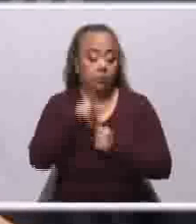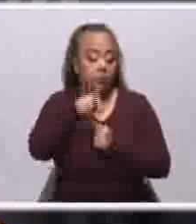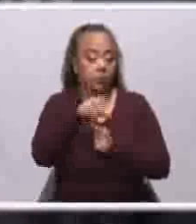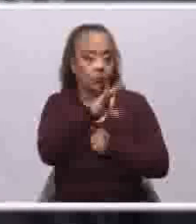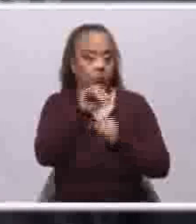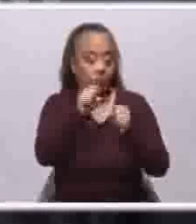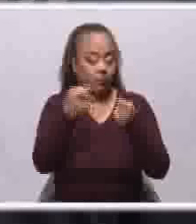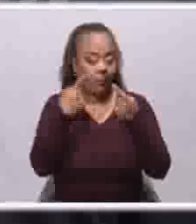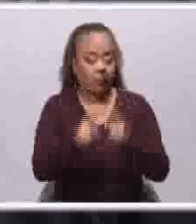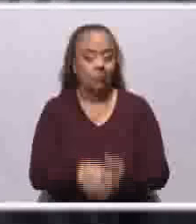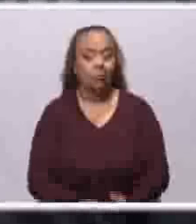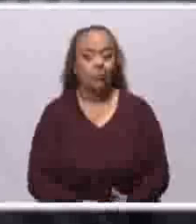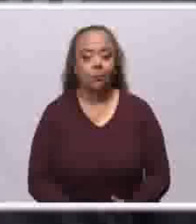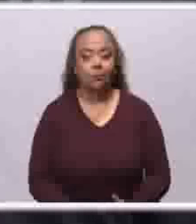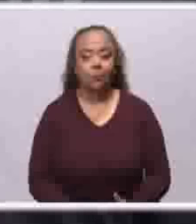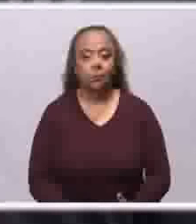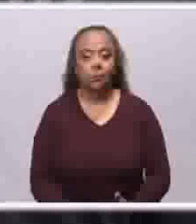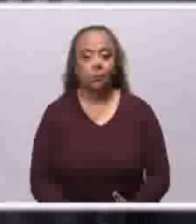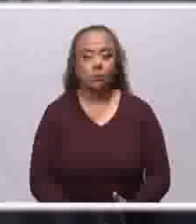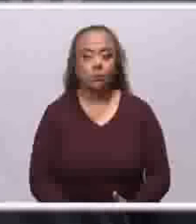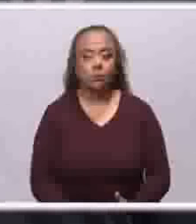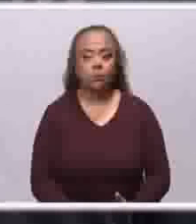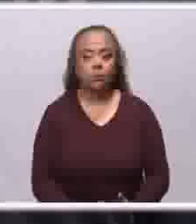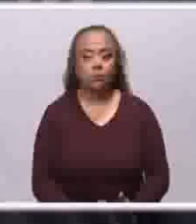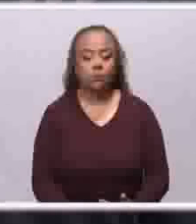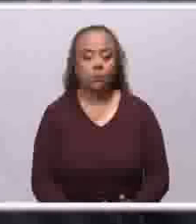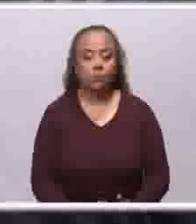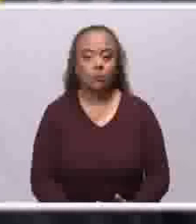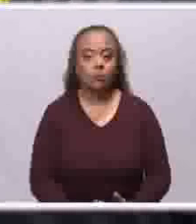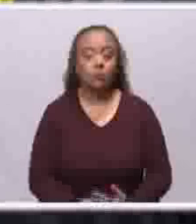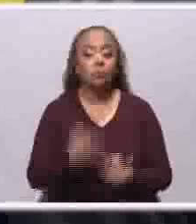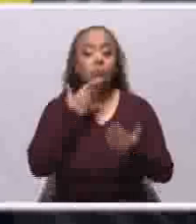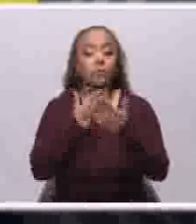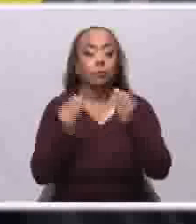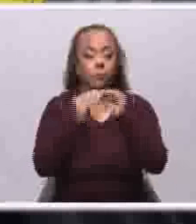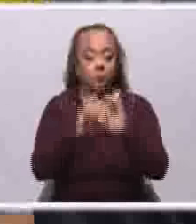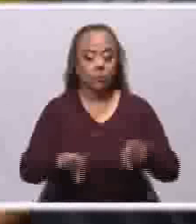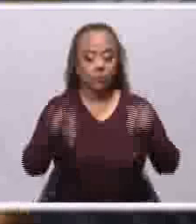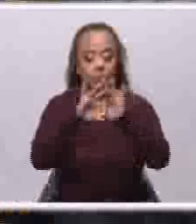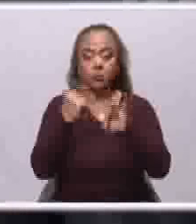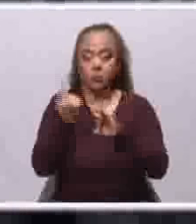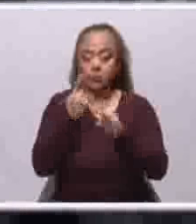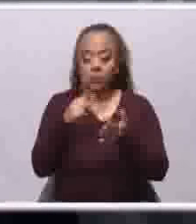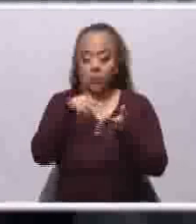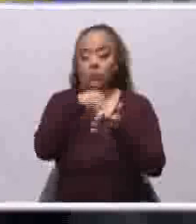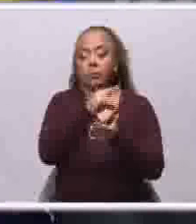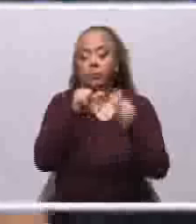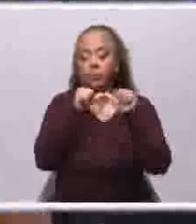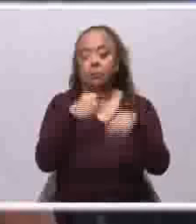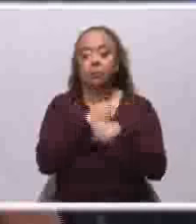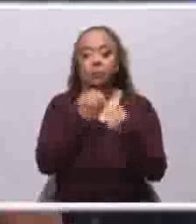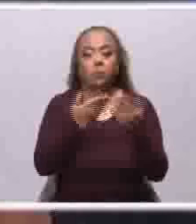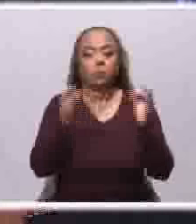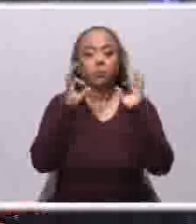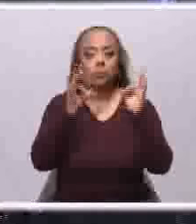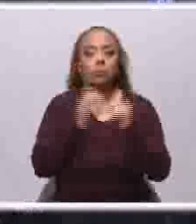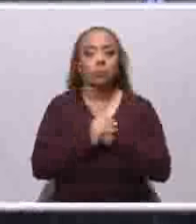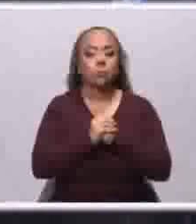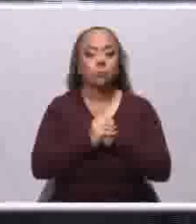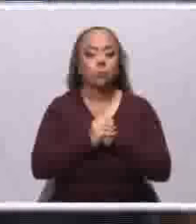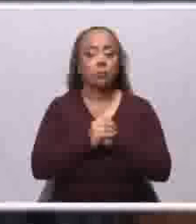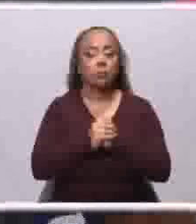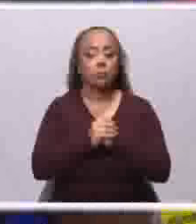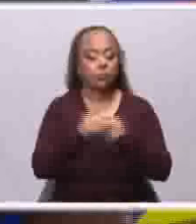puede pasar entonces Eh bueno lo más importante es siempre levantarse y seguir haciendo las cosas bien fue una presentación muy